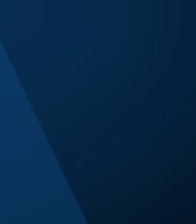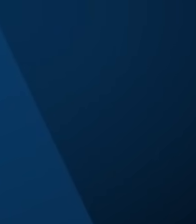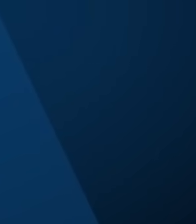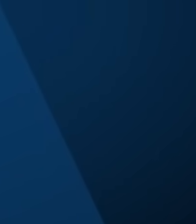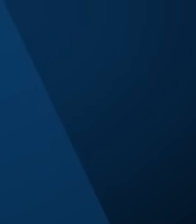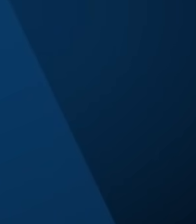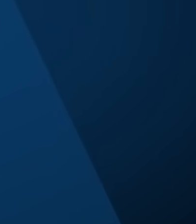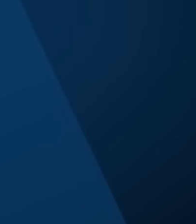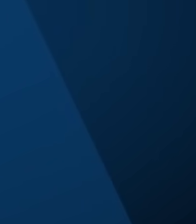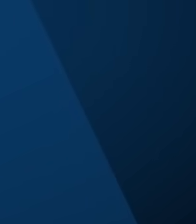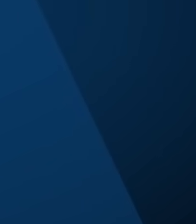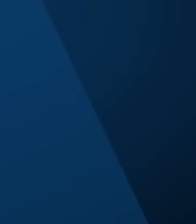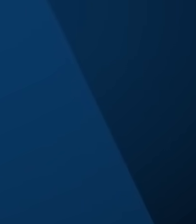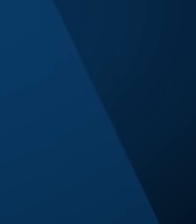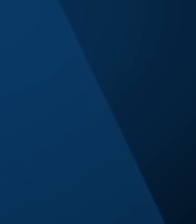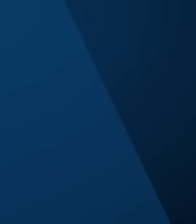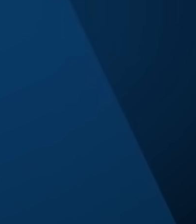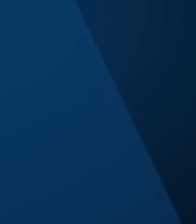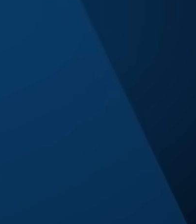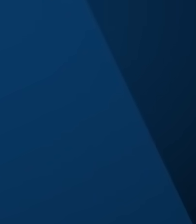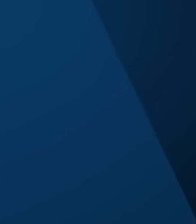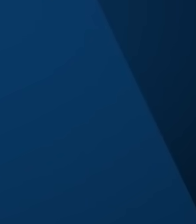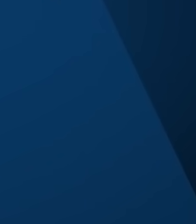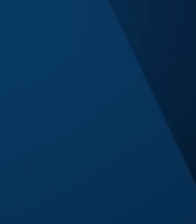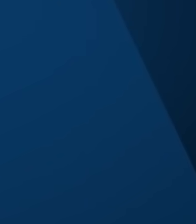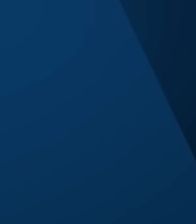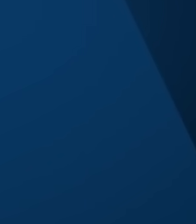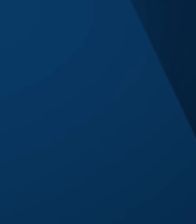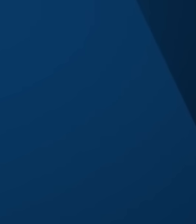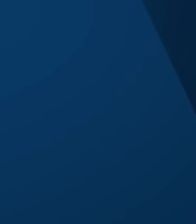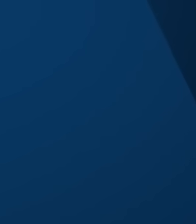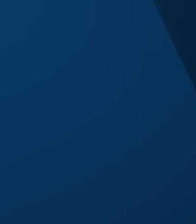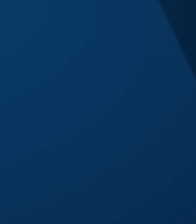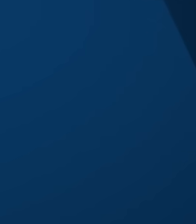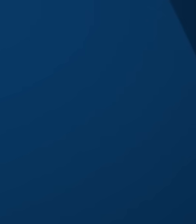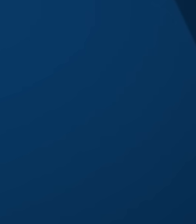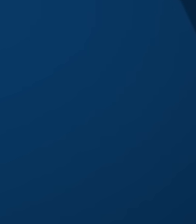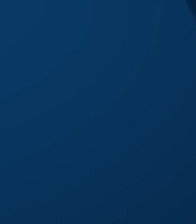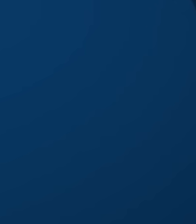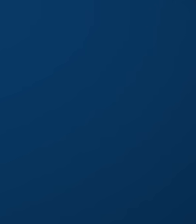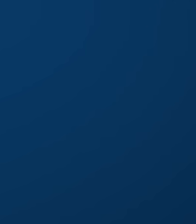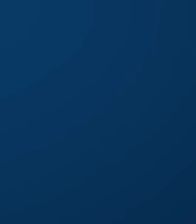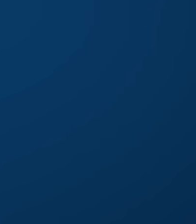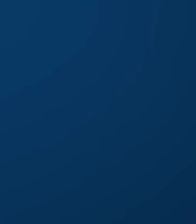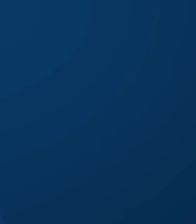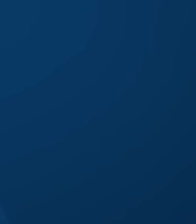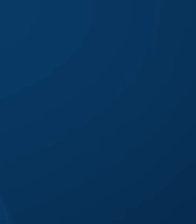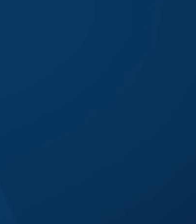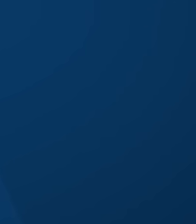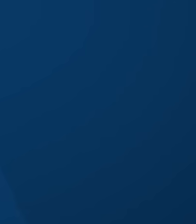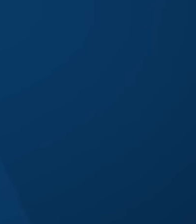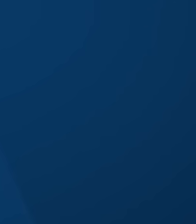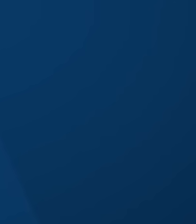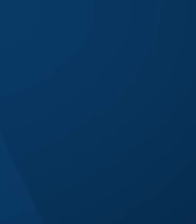¿Qué tal? Soy Alejandro Rojas Díaz Durán, senador de la República por Morena, y les quiero decir que yo siempre he estado en contra de